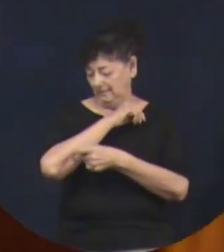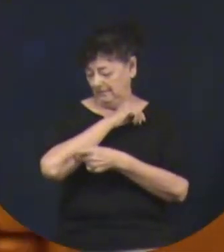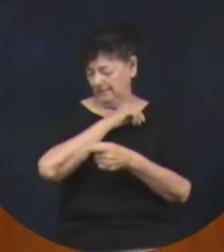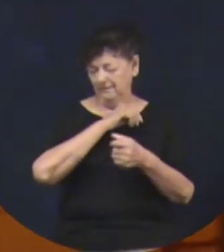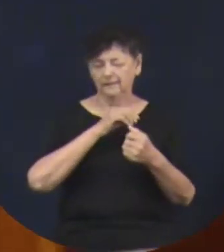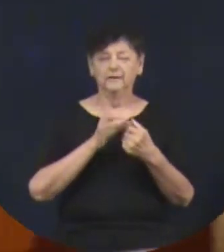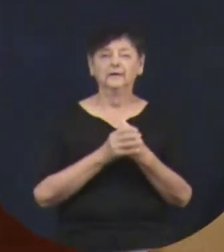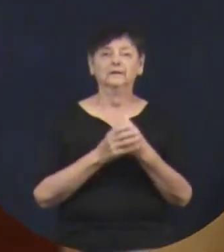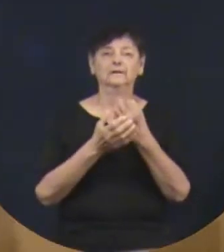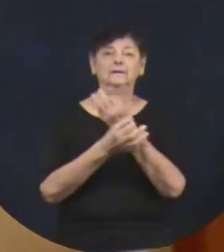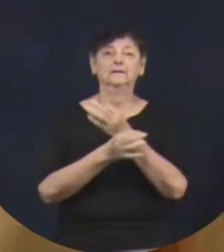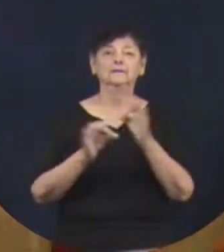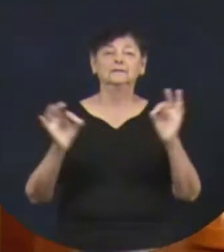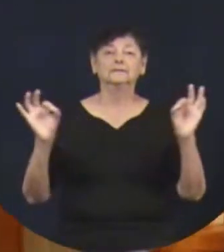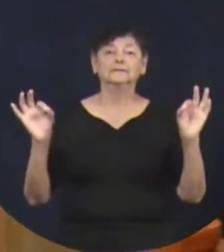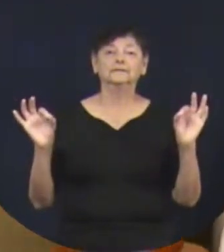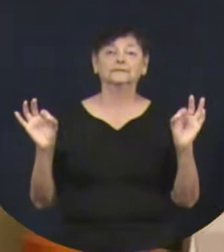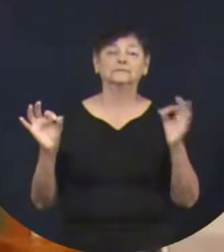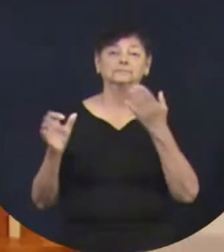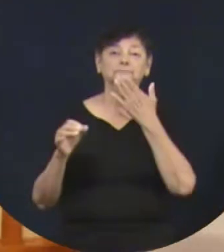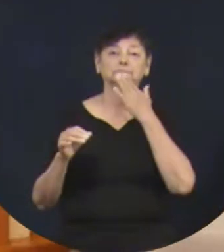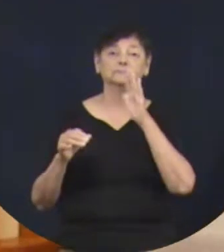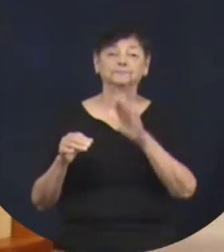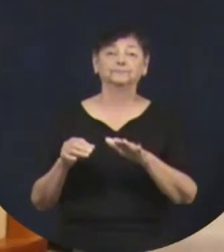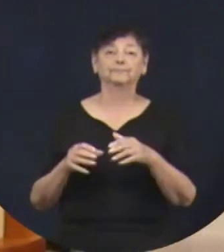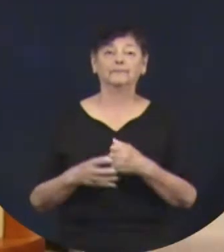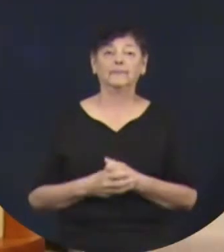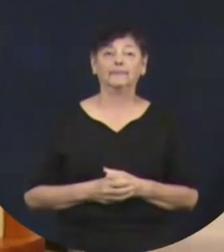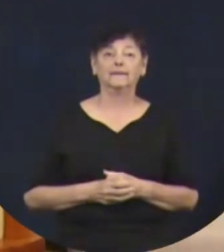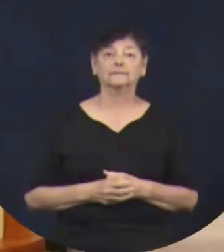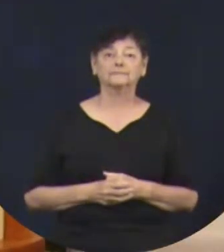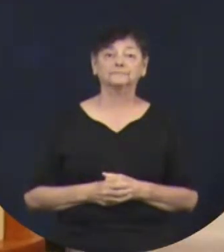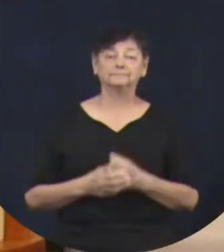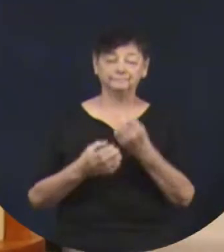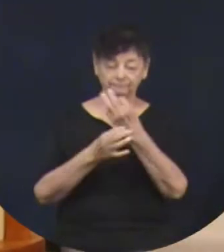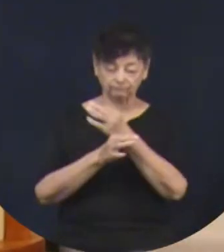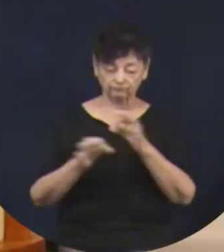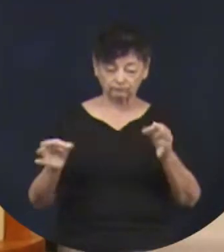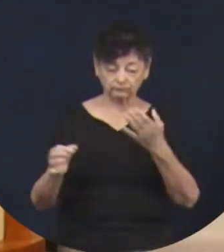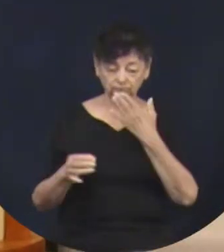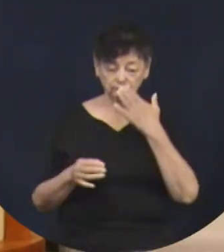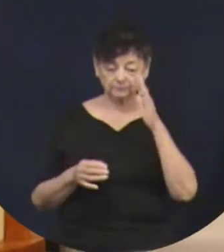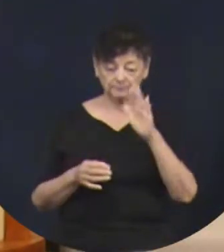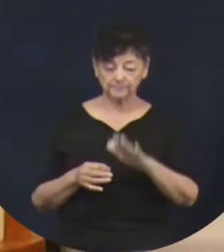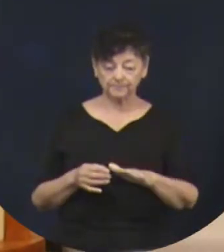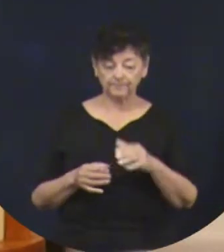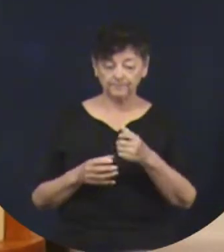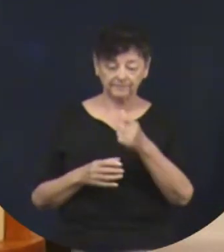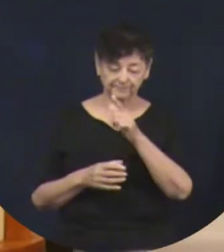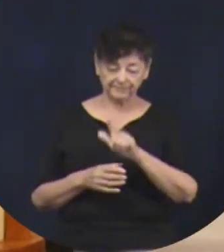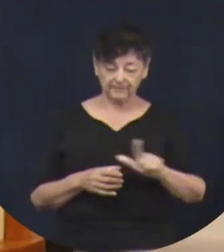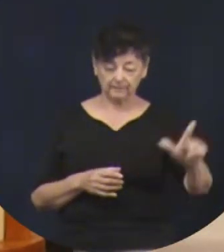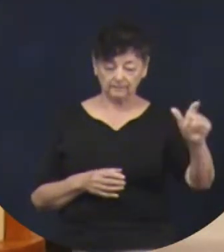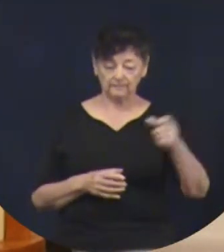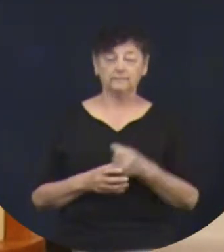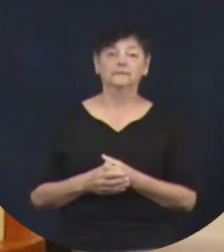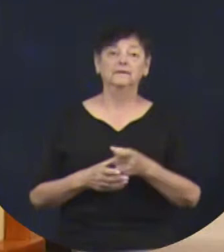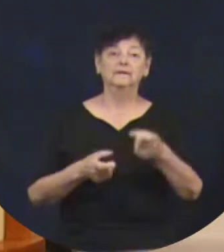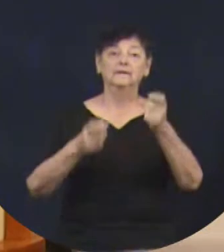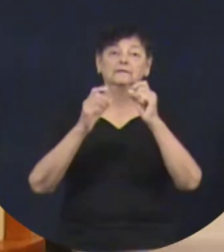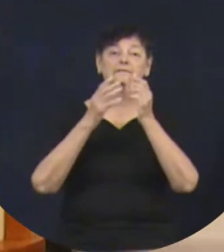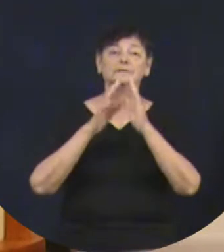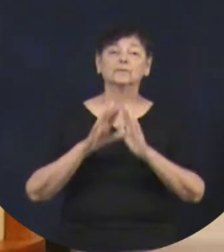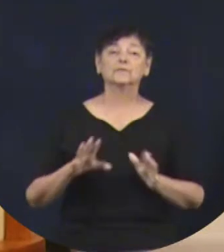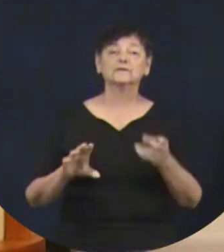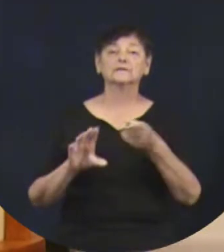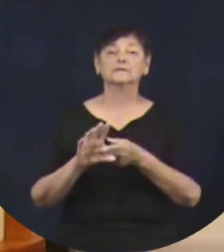caer en tentación y líbranos del mal. Líbranos de todos los males, Señor, y concédenos la